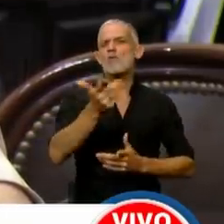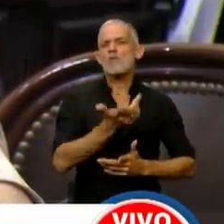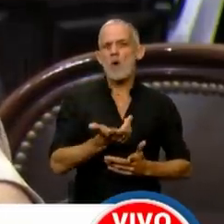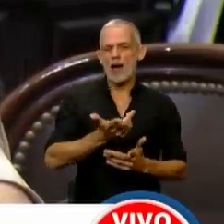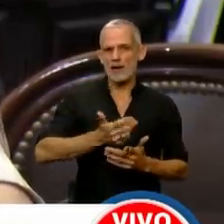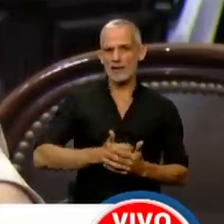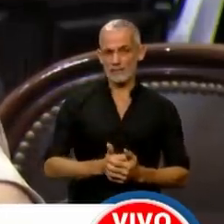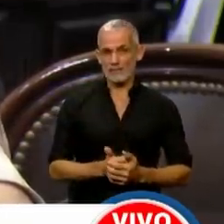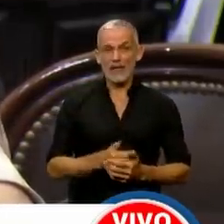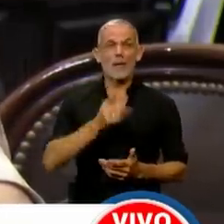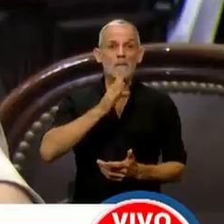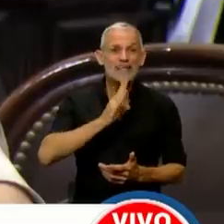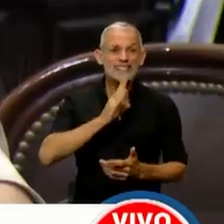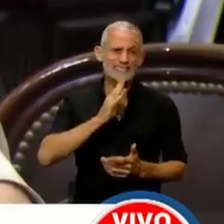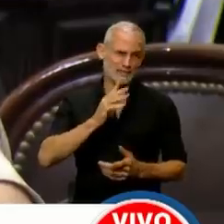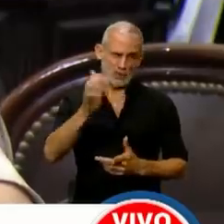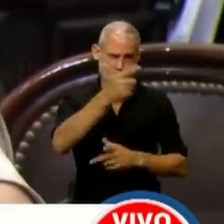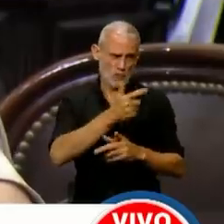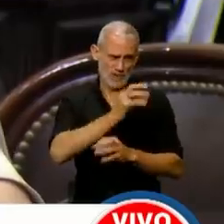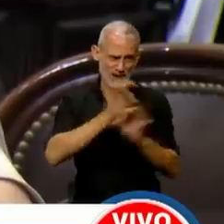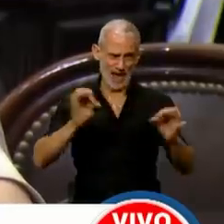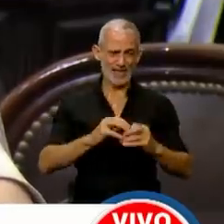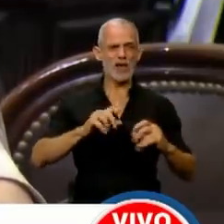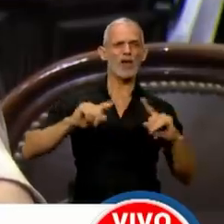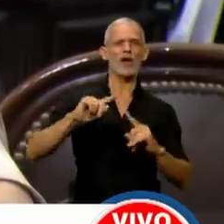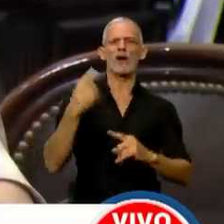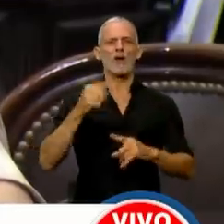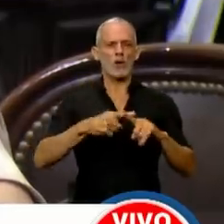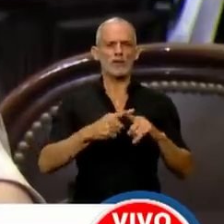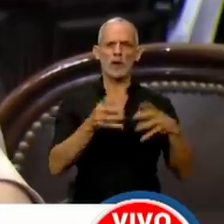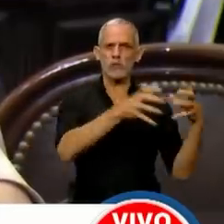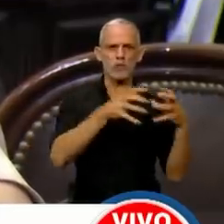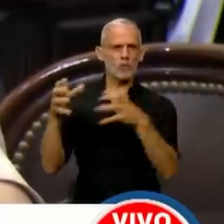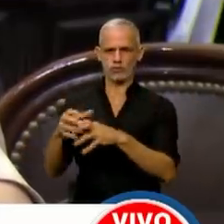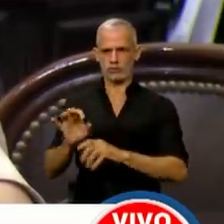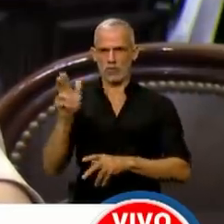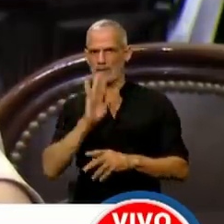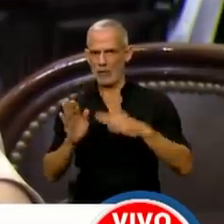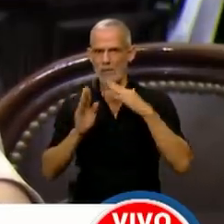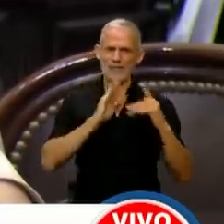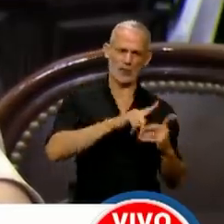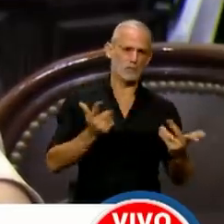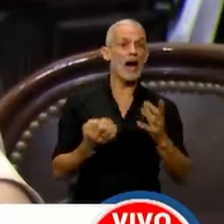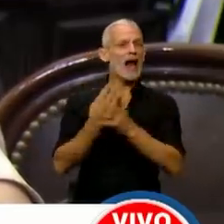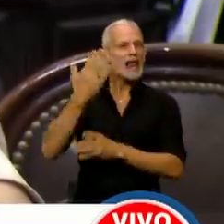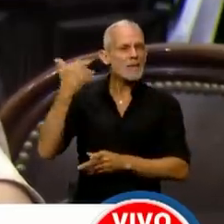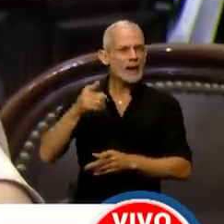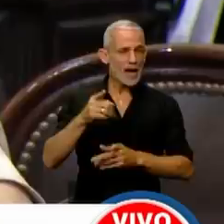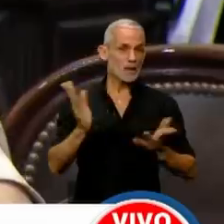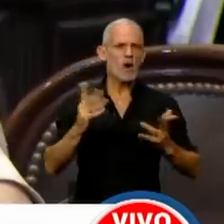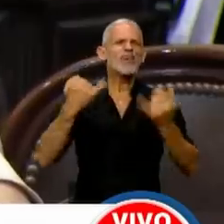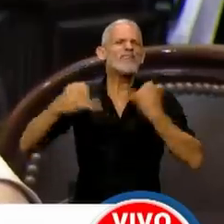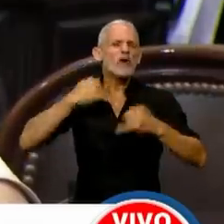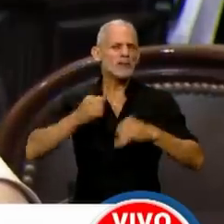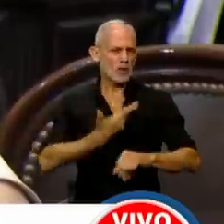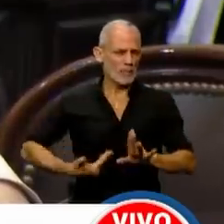acompaña es la paciencia. De ninguno de los dos lados. Mire, presidente, a la mañana tengo entendido por